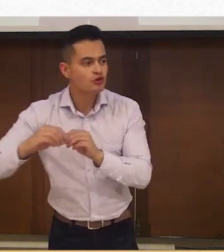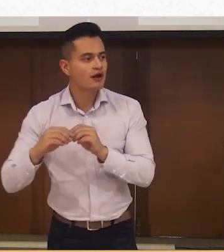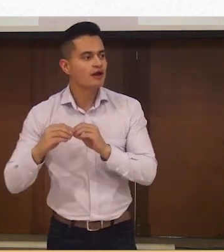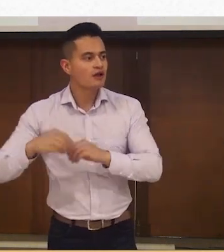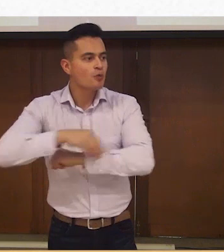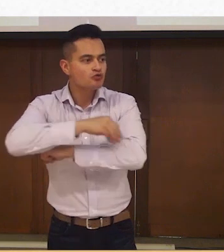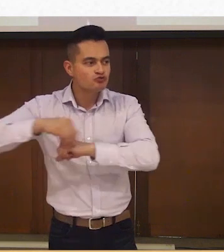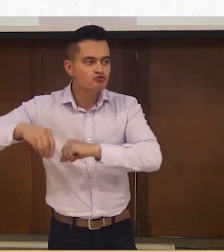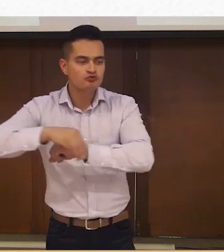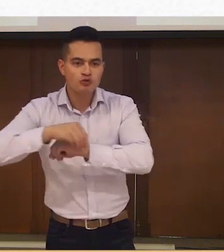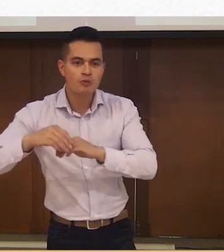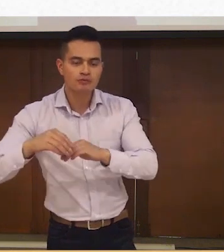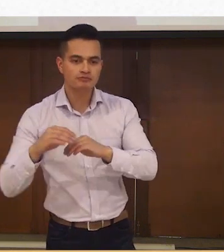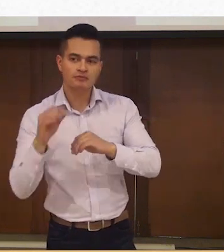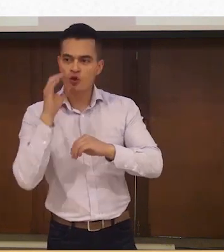y la piedra